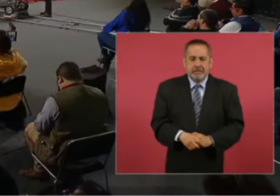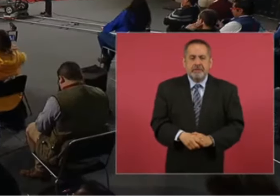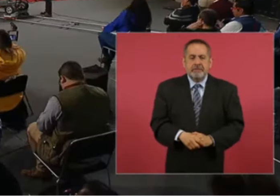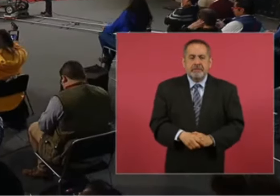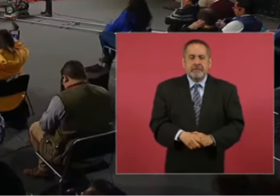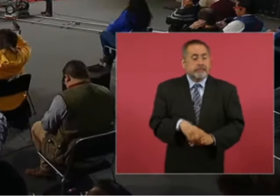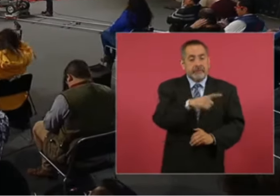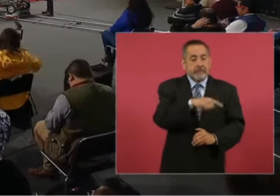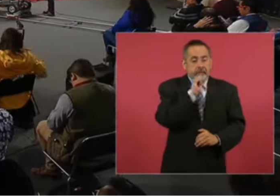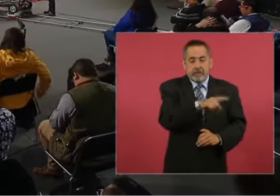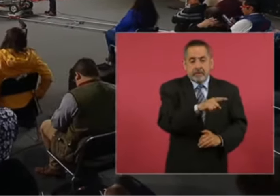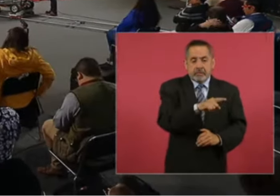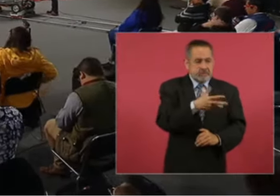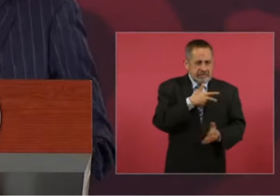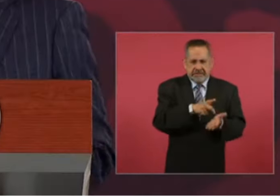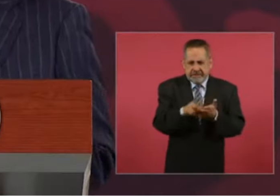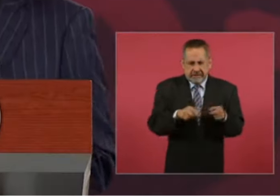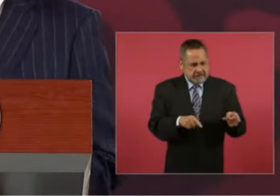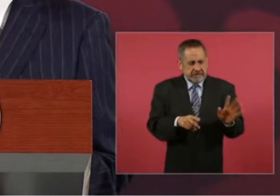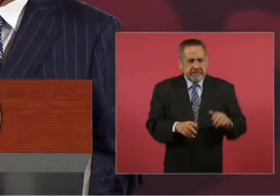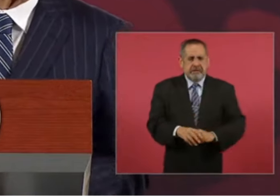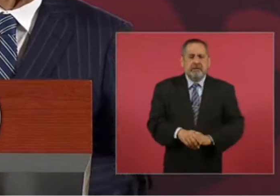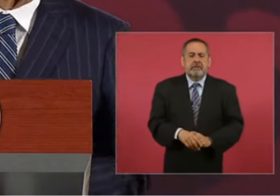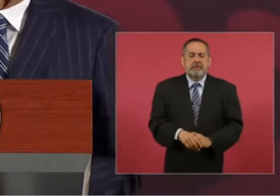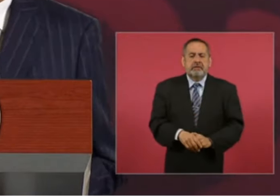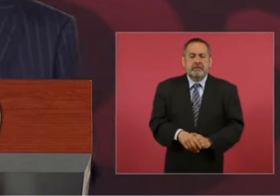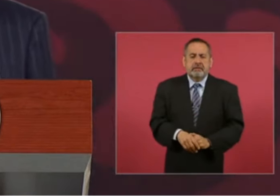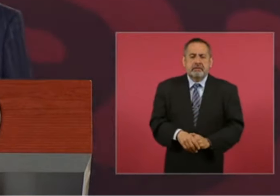Y también están en su derecho,